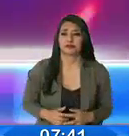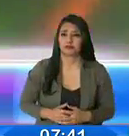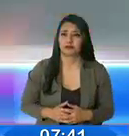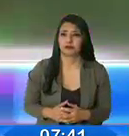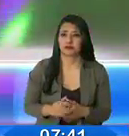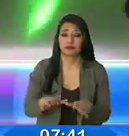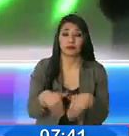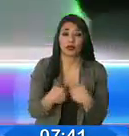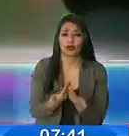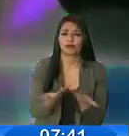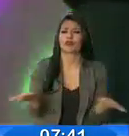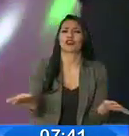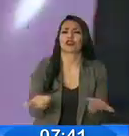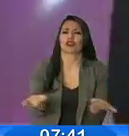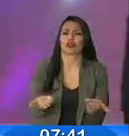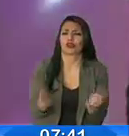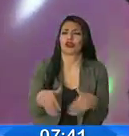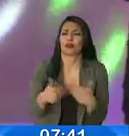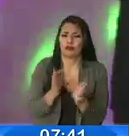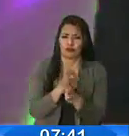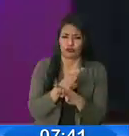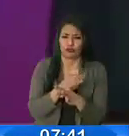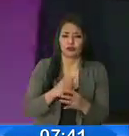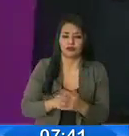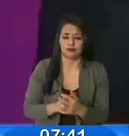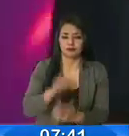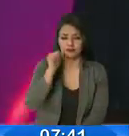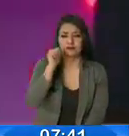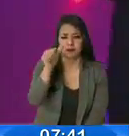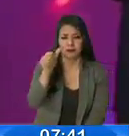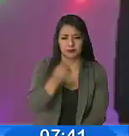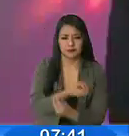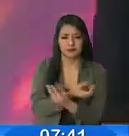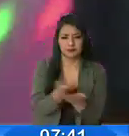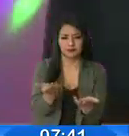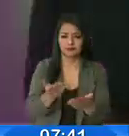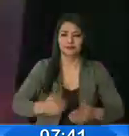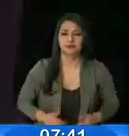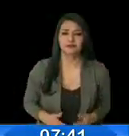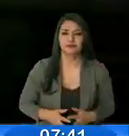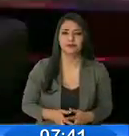y dónde funcionan estos sitios? Les contaremos en el siguiente reportaje.